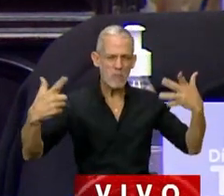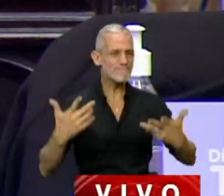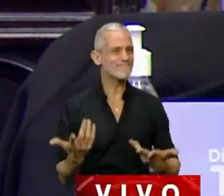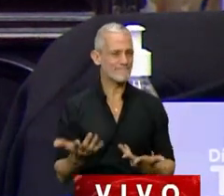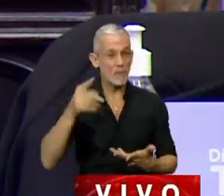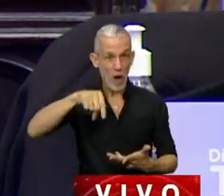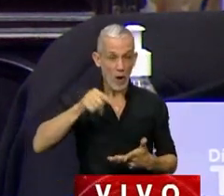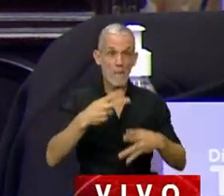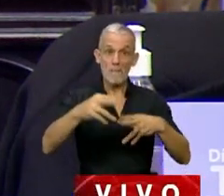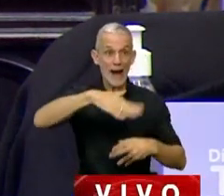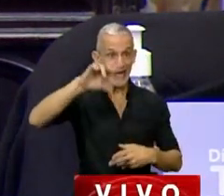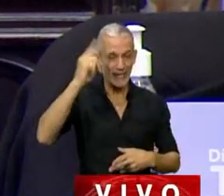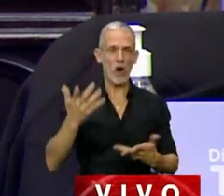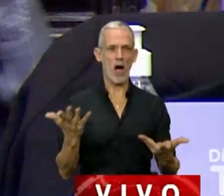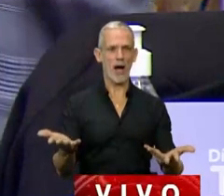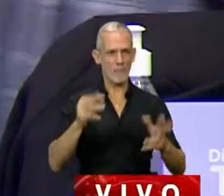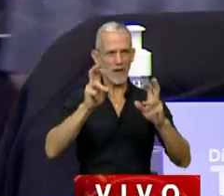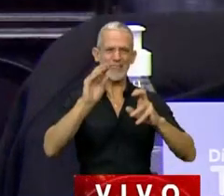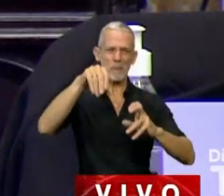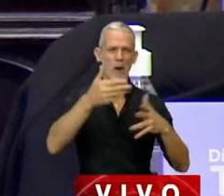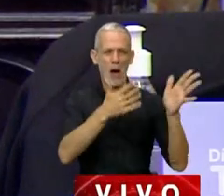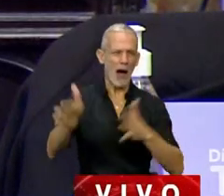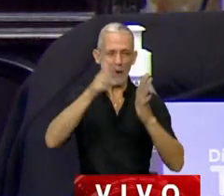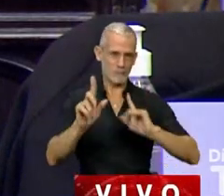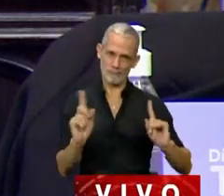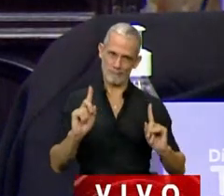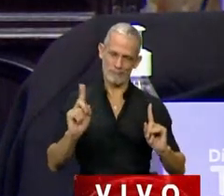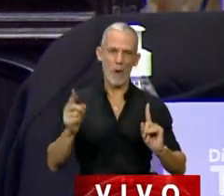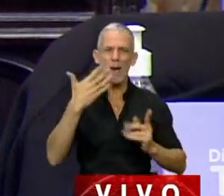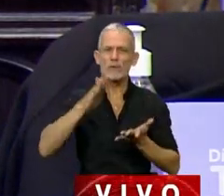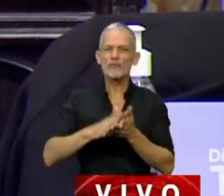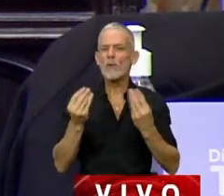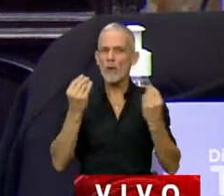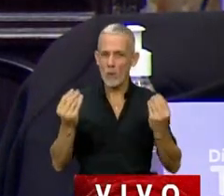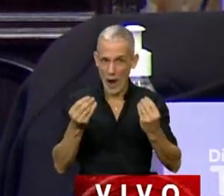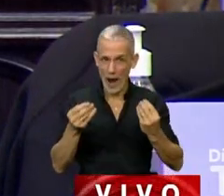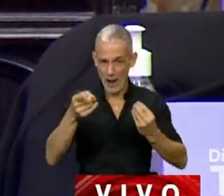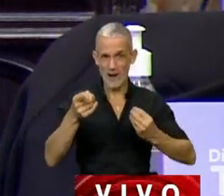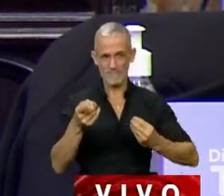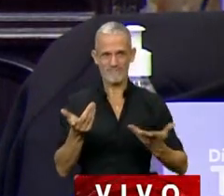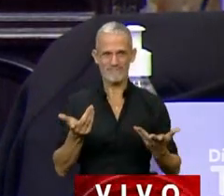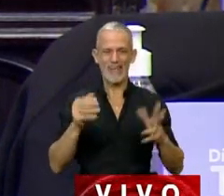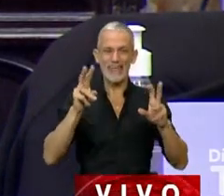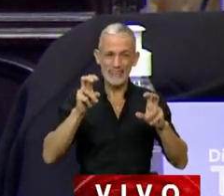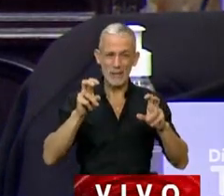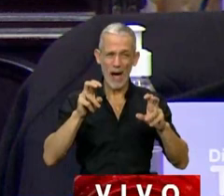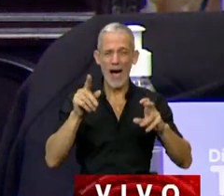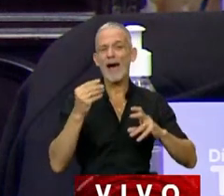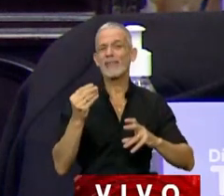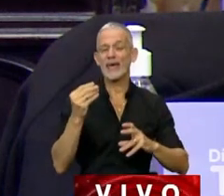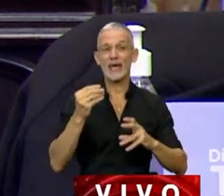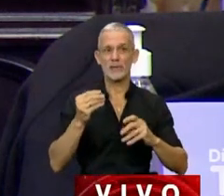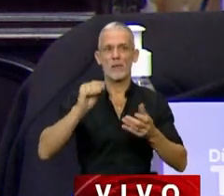tema, los parques, no puede pasar así como un tema más, porque en definitiva de lo que estamos hablando hoy es no solamente de